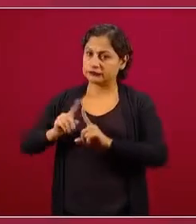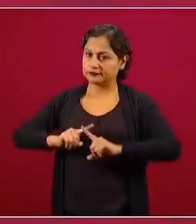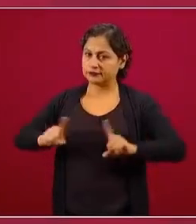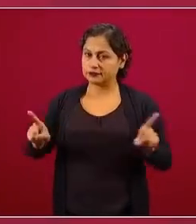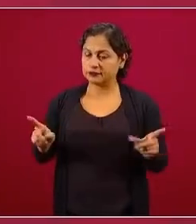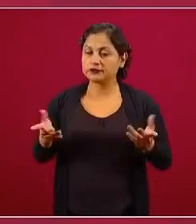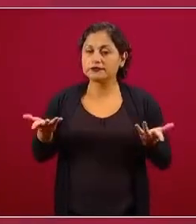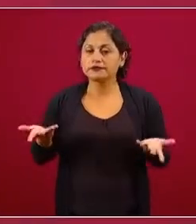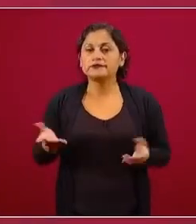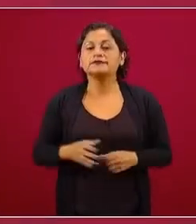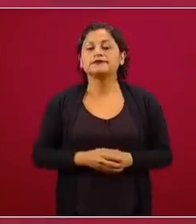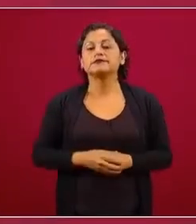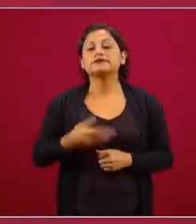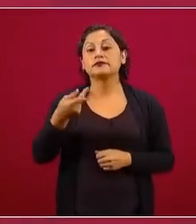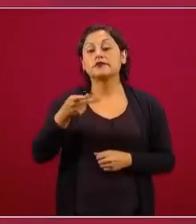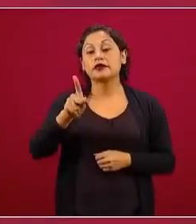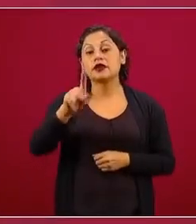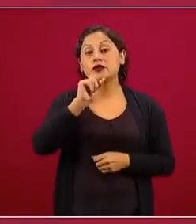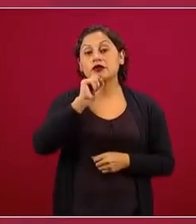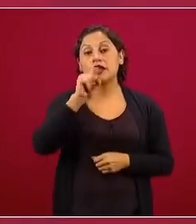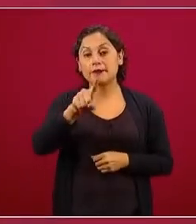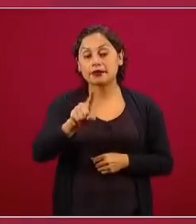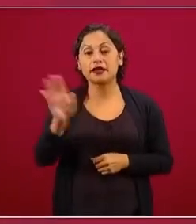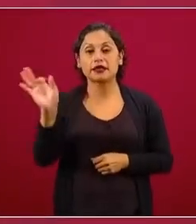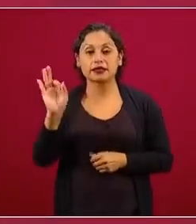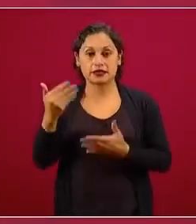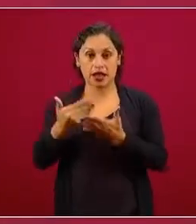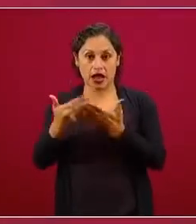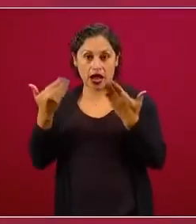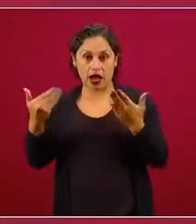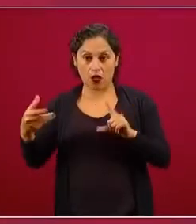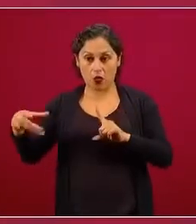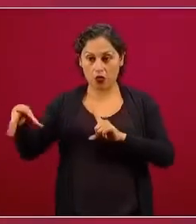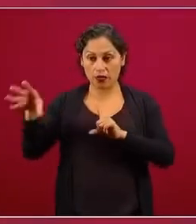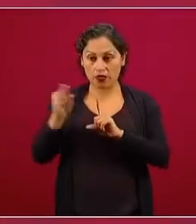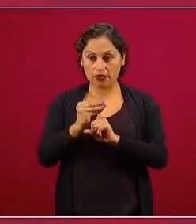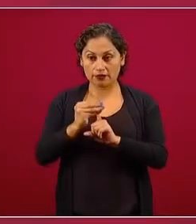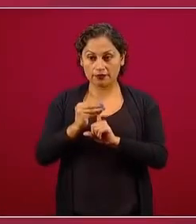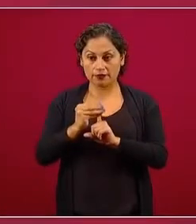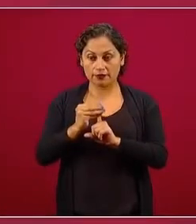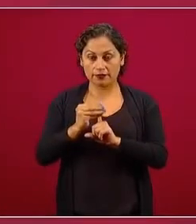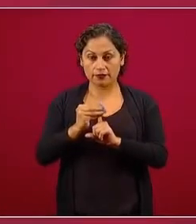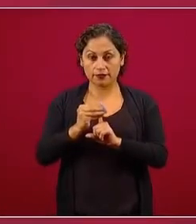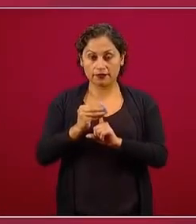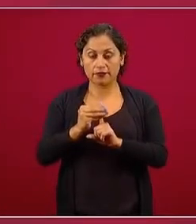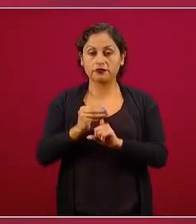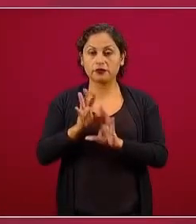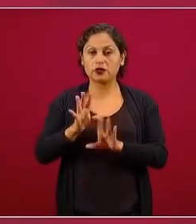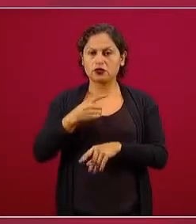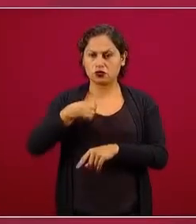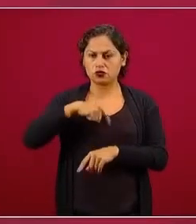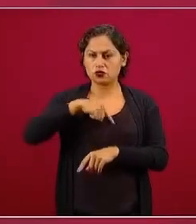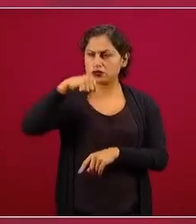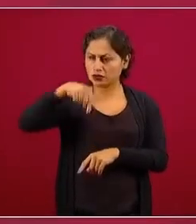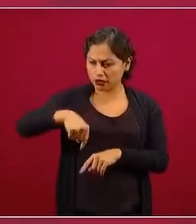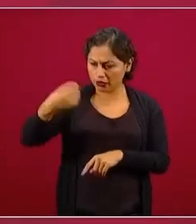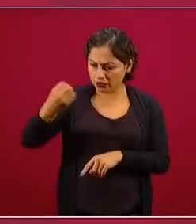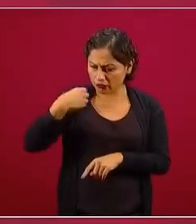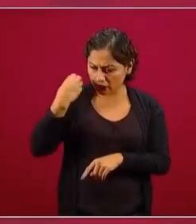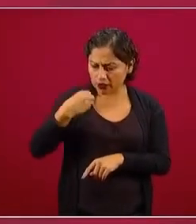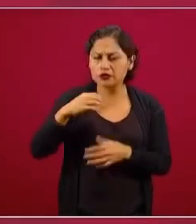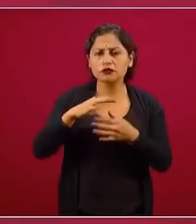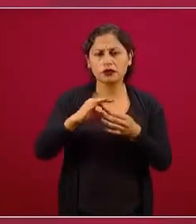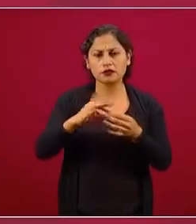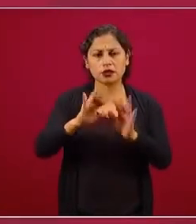la segunda ocasión existe un contagio, y de hecho lo hemos comentado, si mal no recuerdo, en muchas conferencias de prensa.